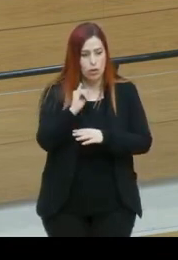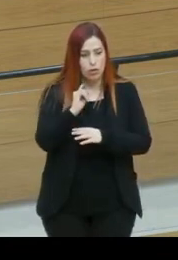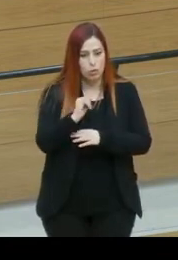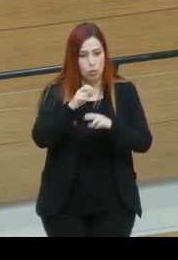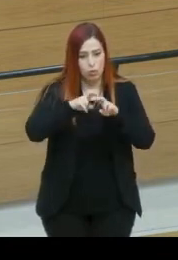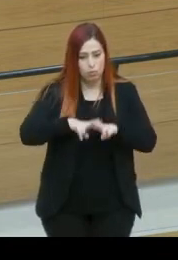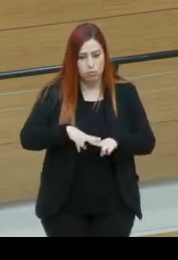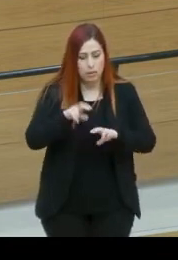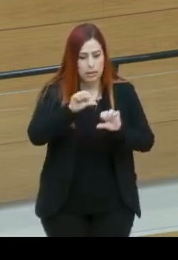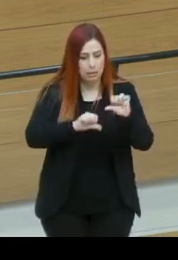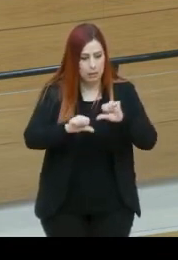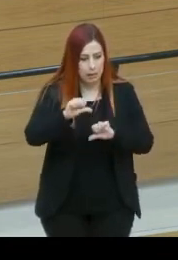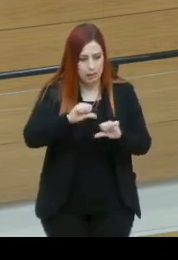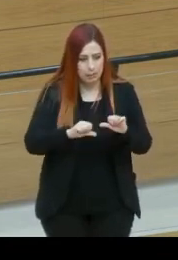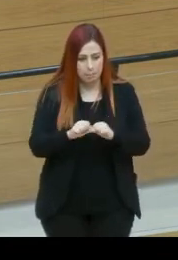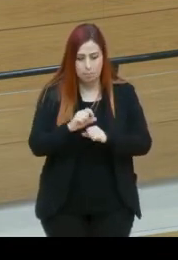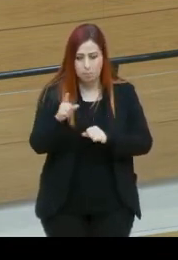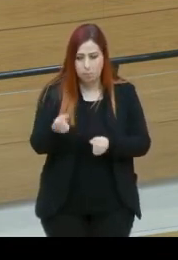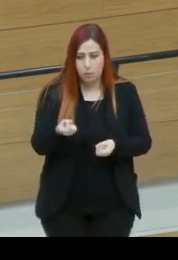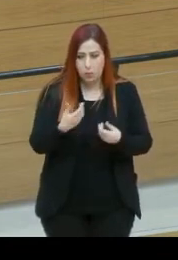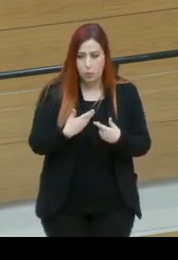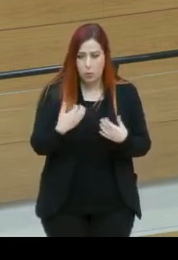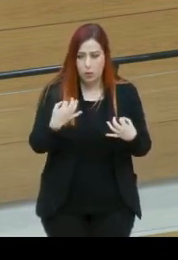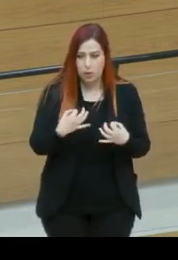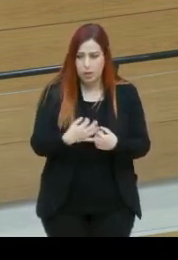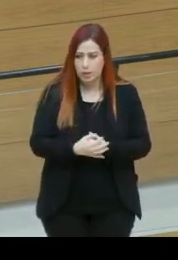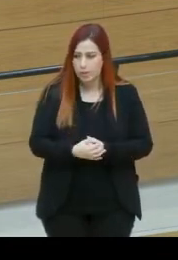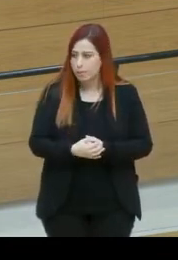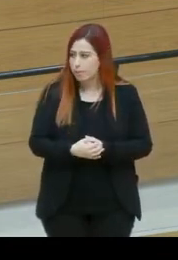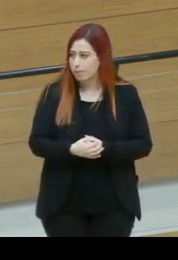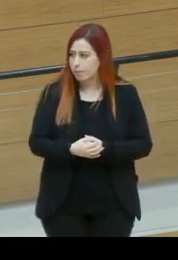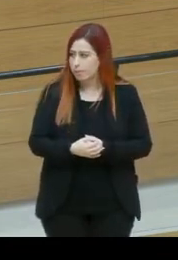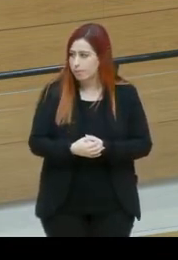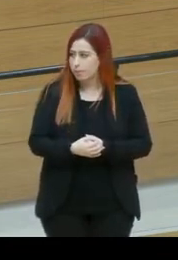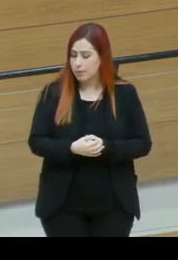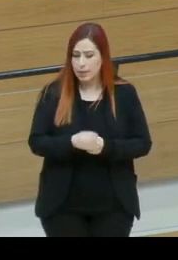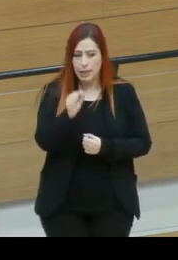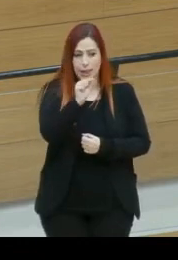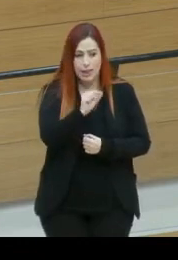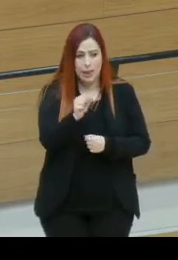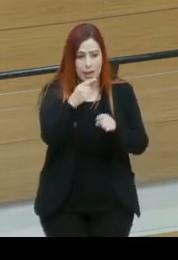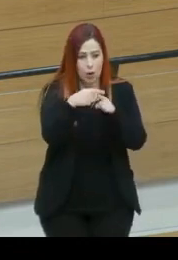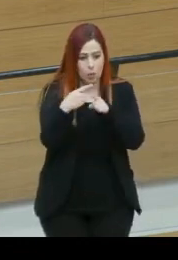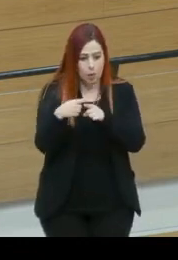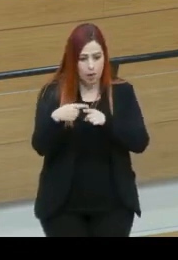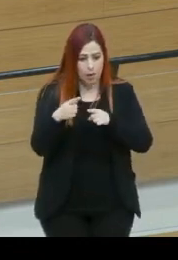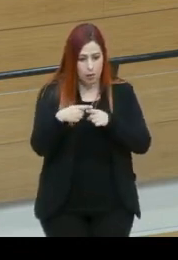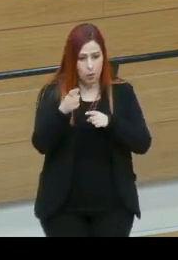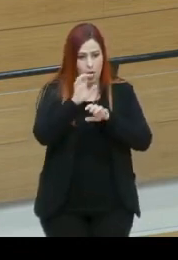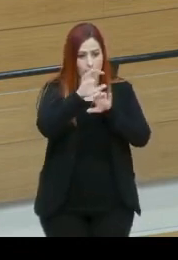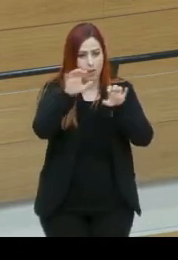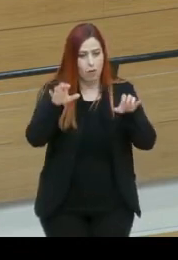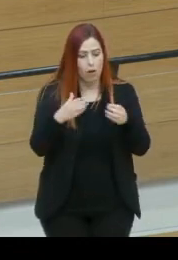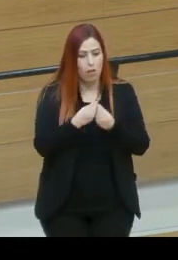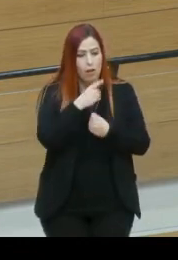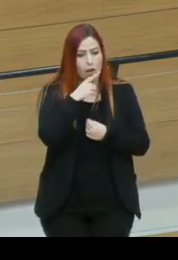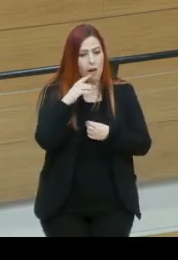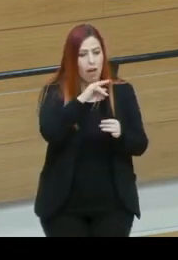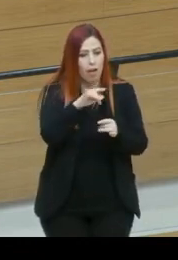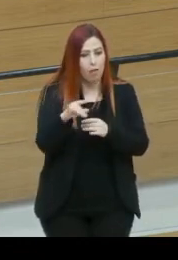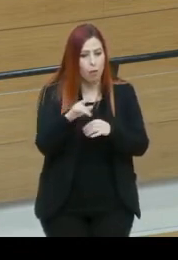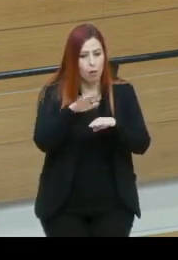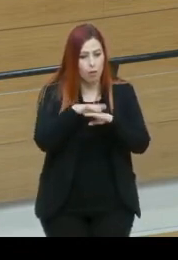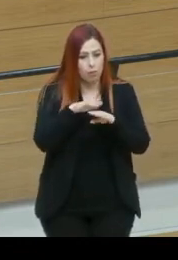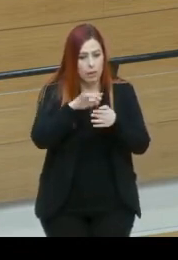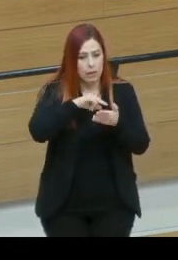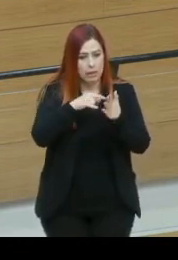Químicas y nos va a hablar sobre las nanopartículas de sílice decoradas con azúcares como sistema para interaccionar